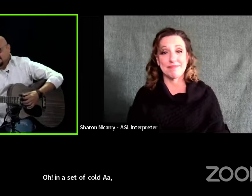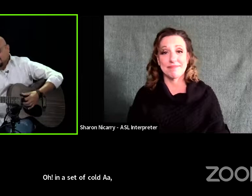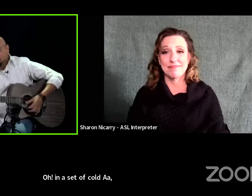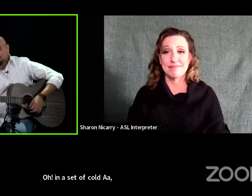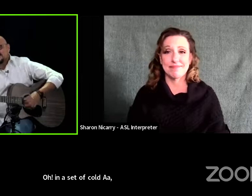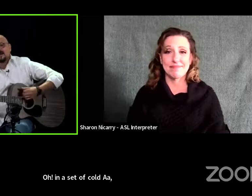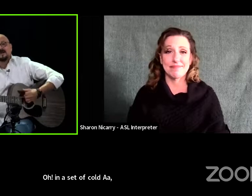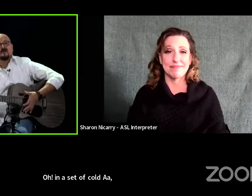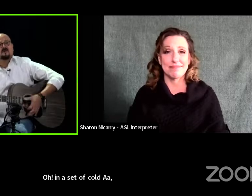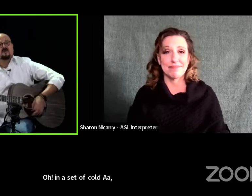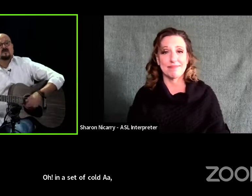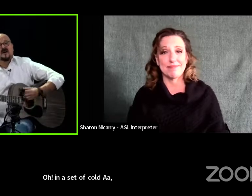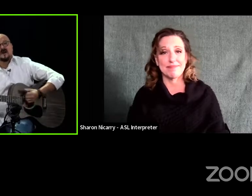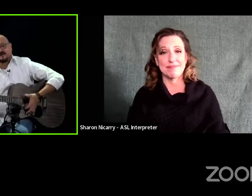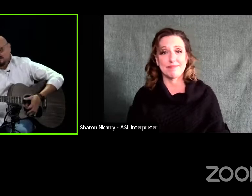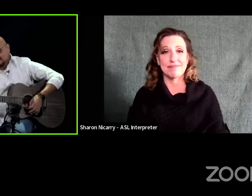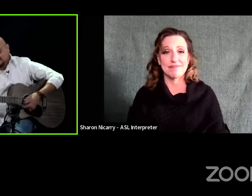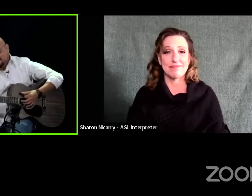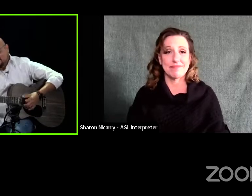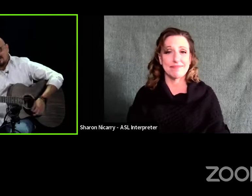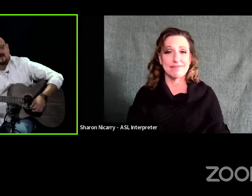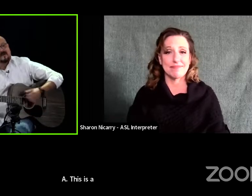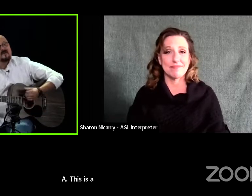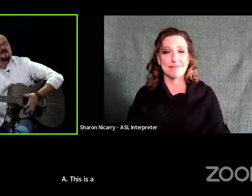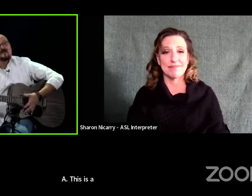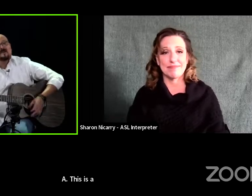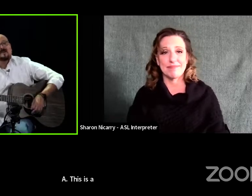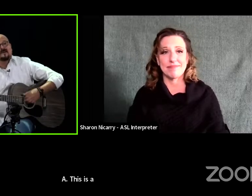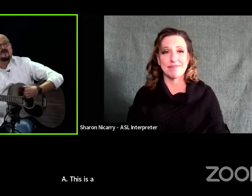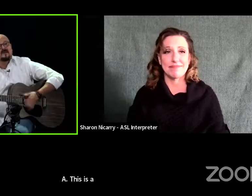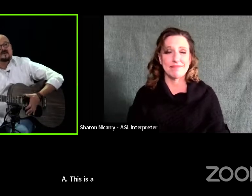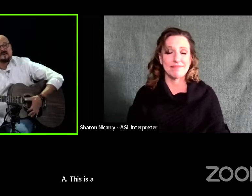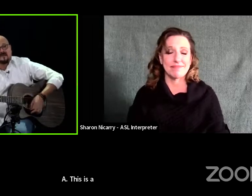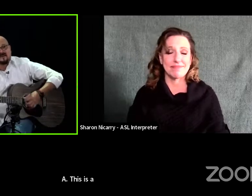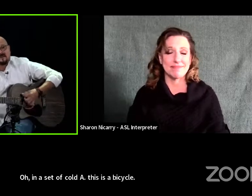Eres esa brisa con sabor a